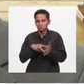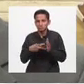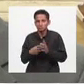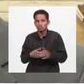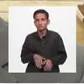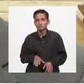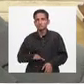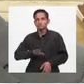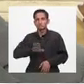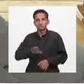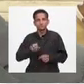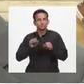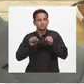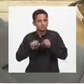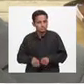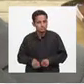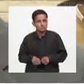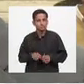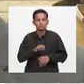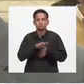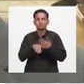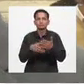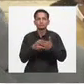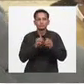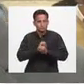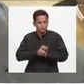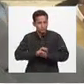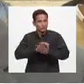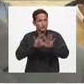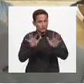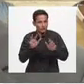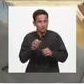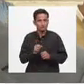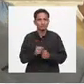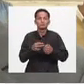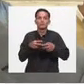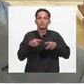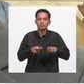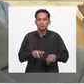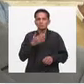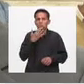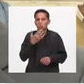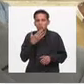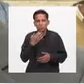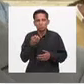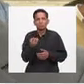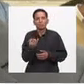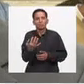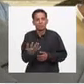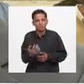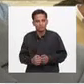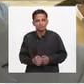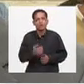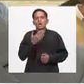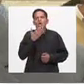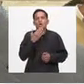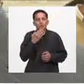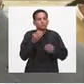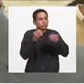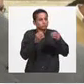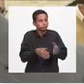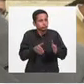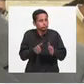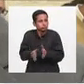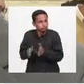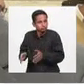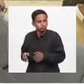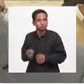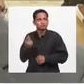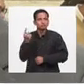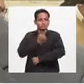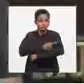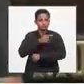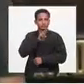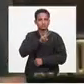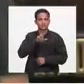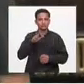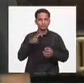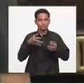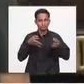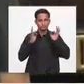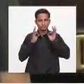un que tengan una idea un indicio de cómo se va a se va a organizar el Día de las